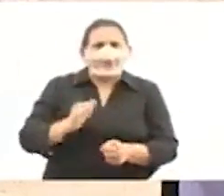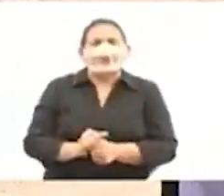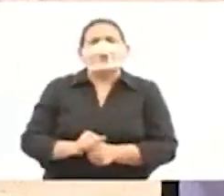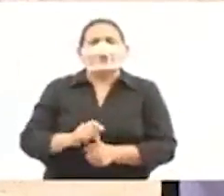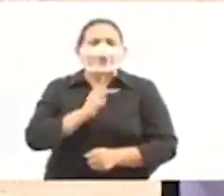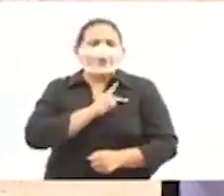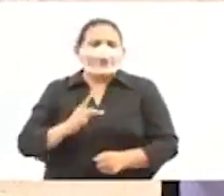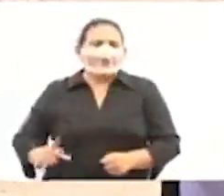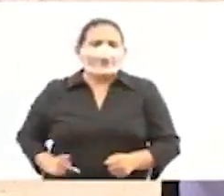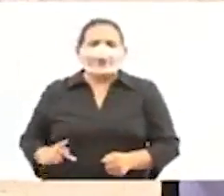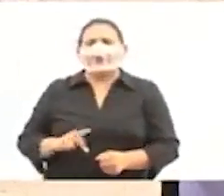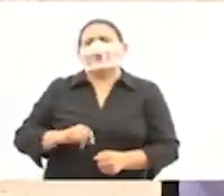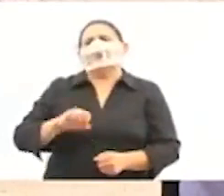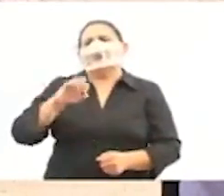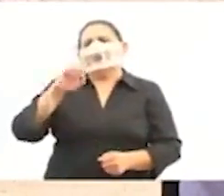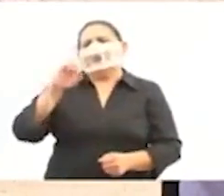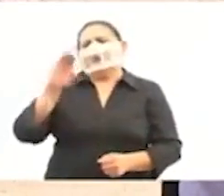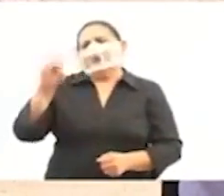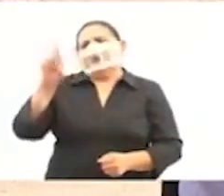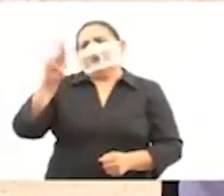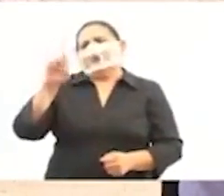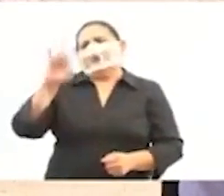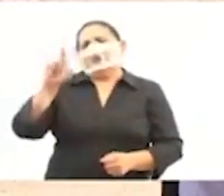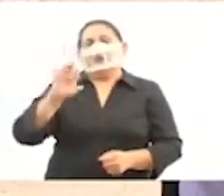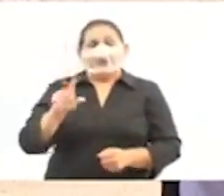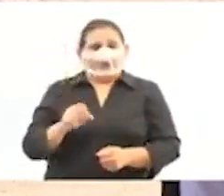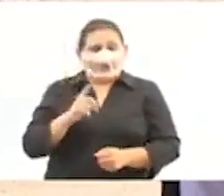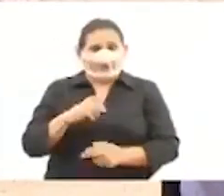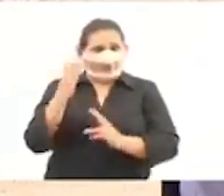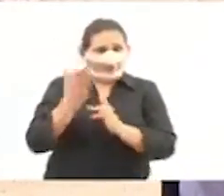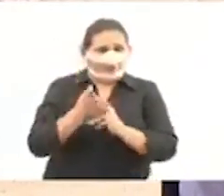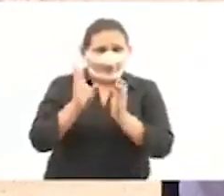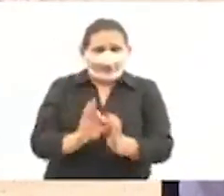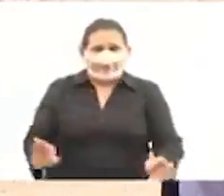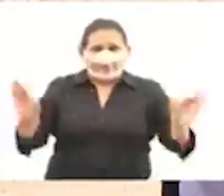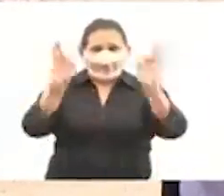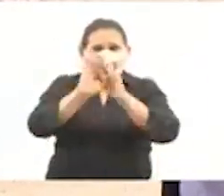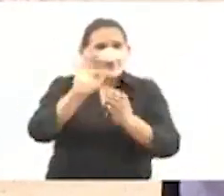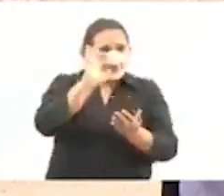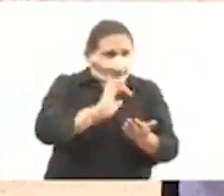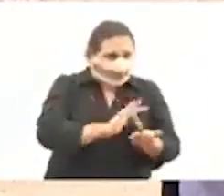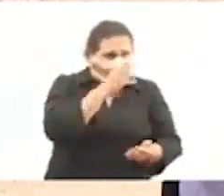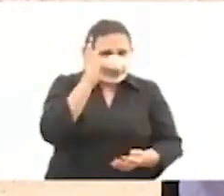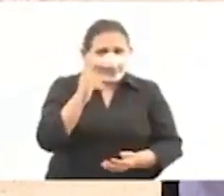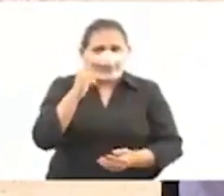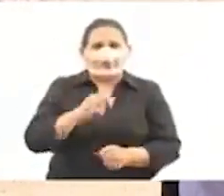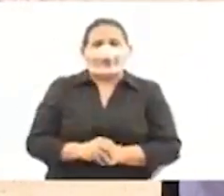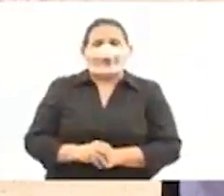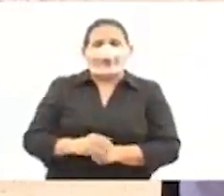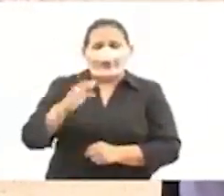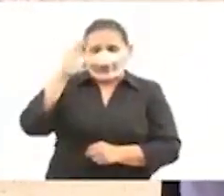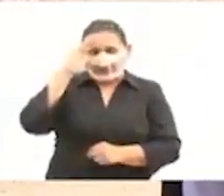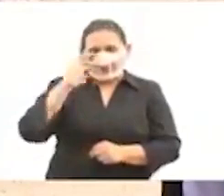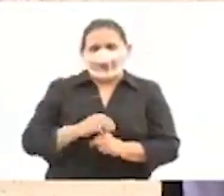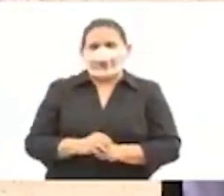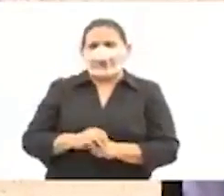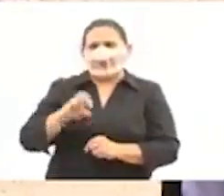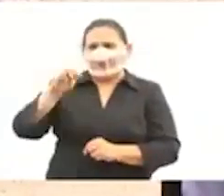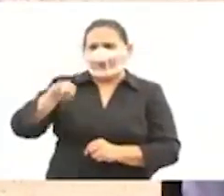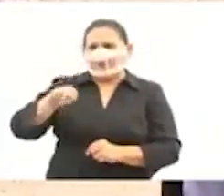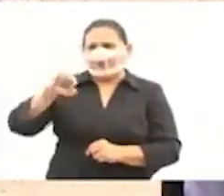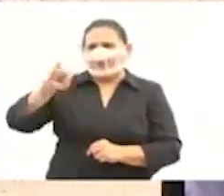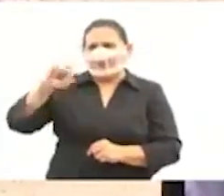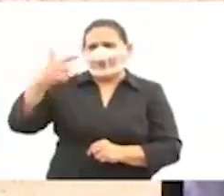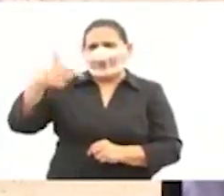presidente municipal de por eso que también ha sido una parte fundamental de este proyecto y agradecer también al señor miguel espínola a rafael